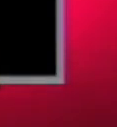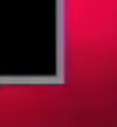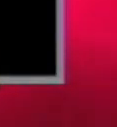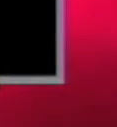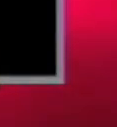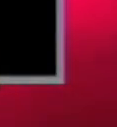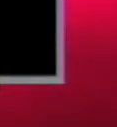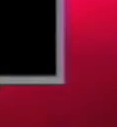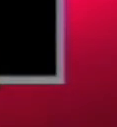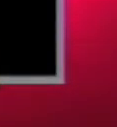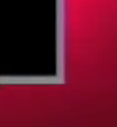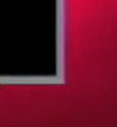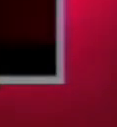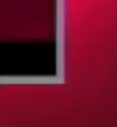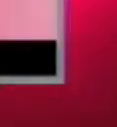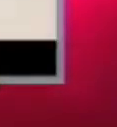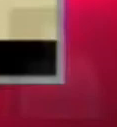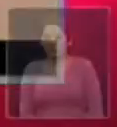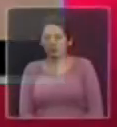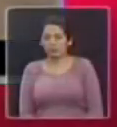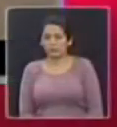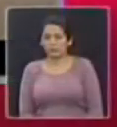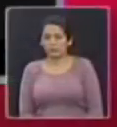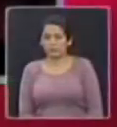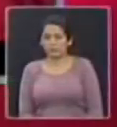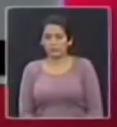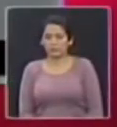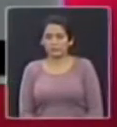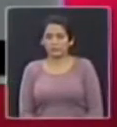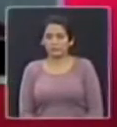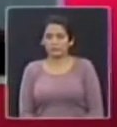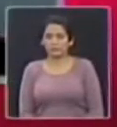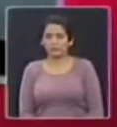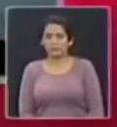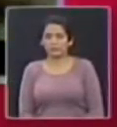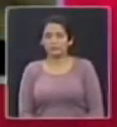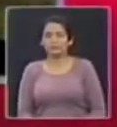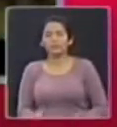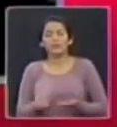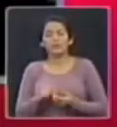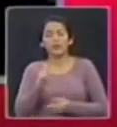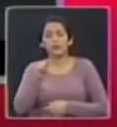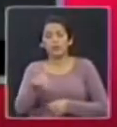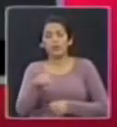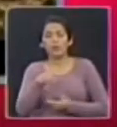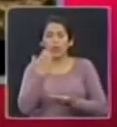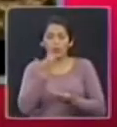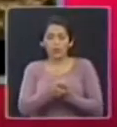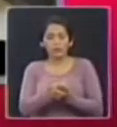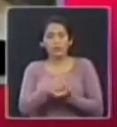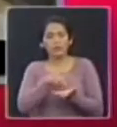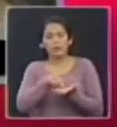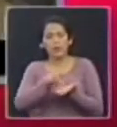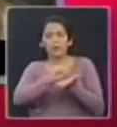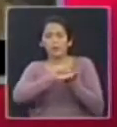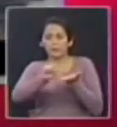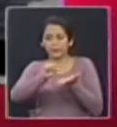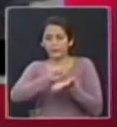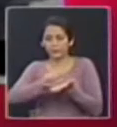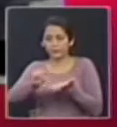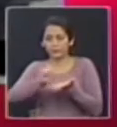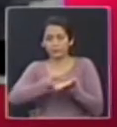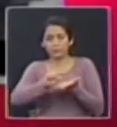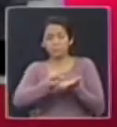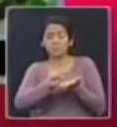encontrar propuestas mucho más accesibles y con mejores condiciones de financiamiento para tomar la decisión